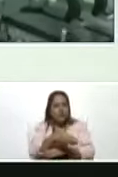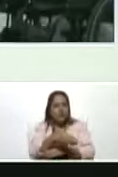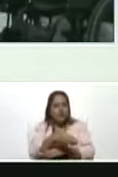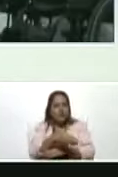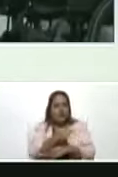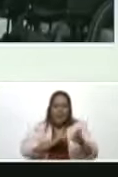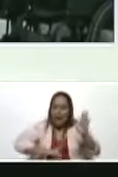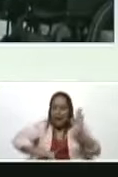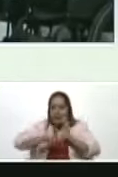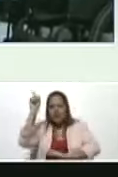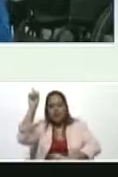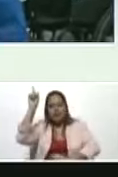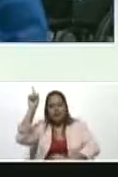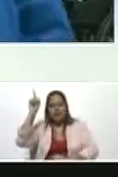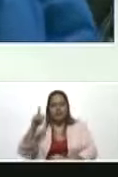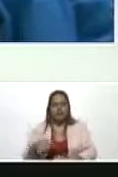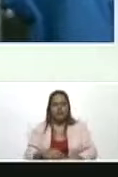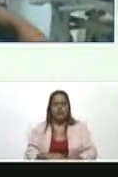¡pa' arriba!